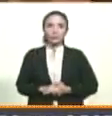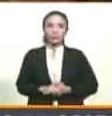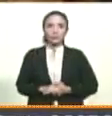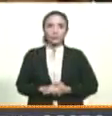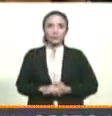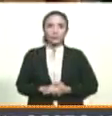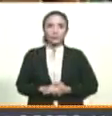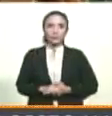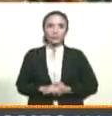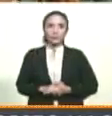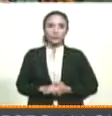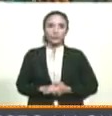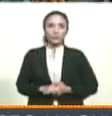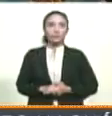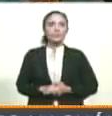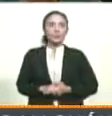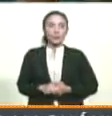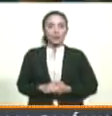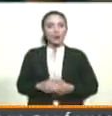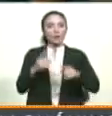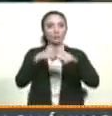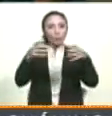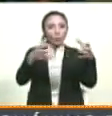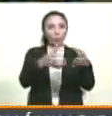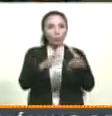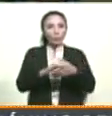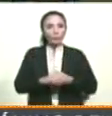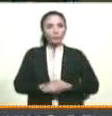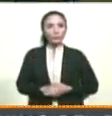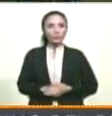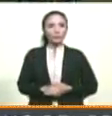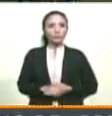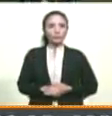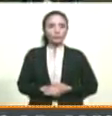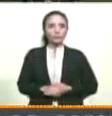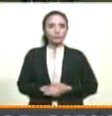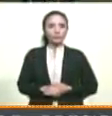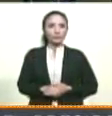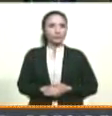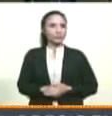alianza política del Gran Polo Patriótico, que